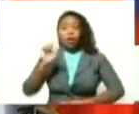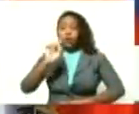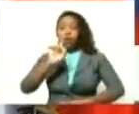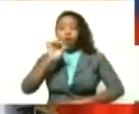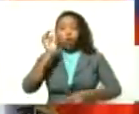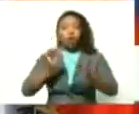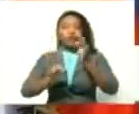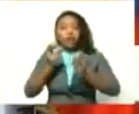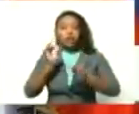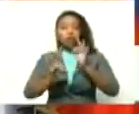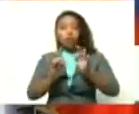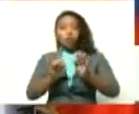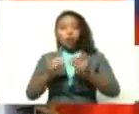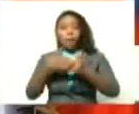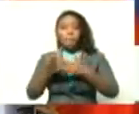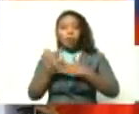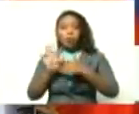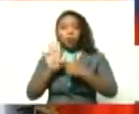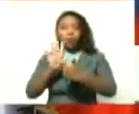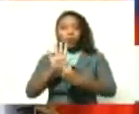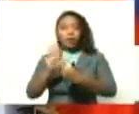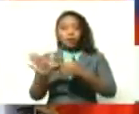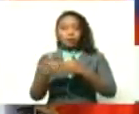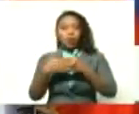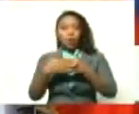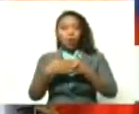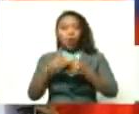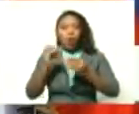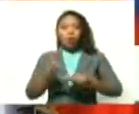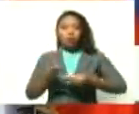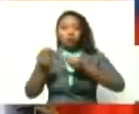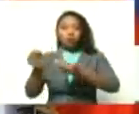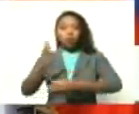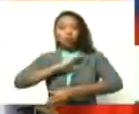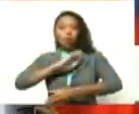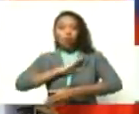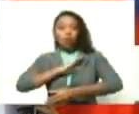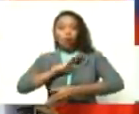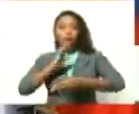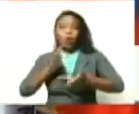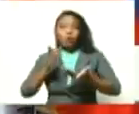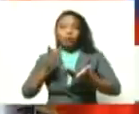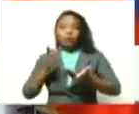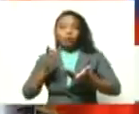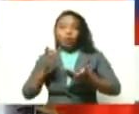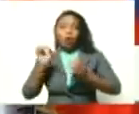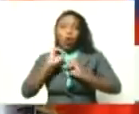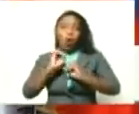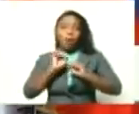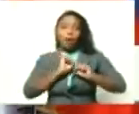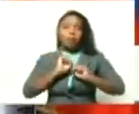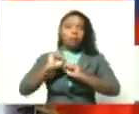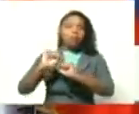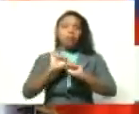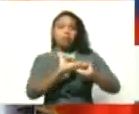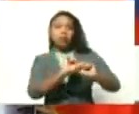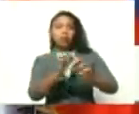justificada, o la apertura de recintos cerrados, o la entrega de propiedades, o para evadir